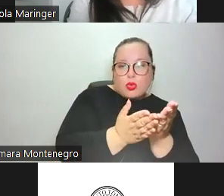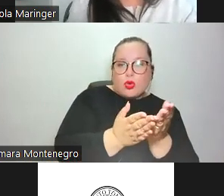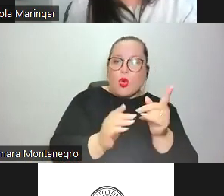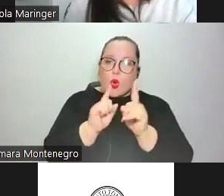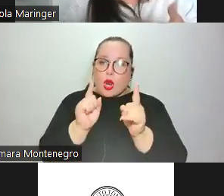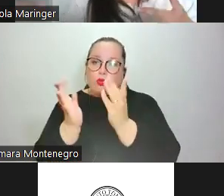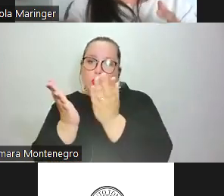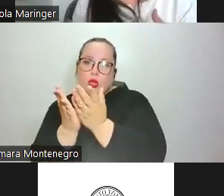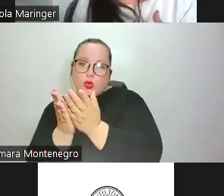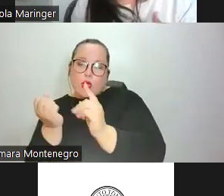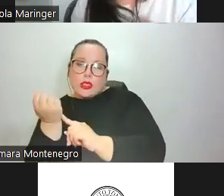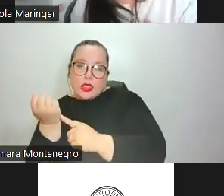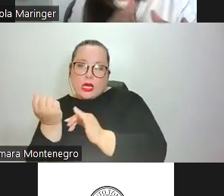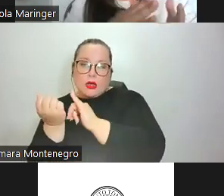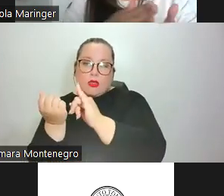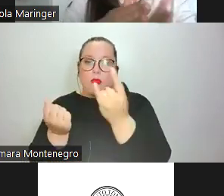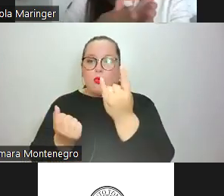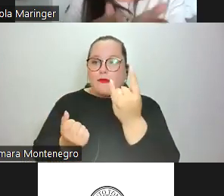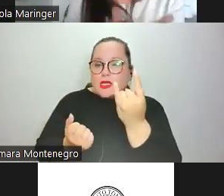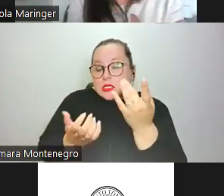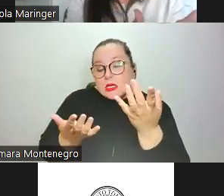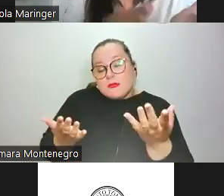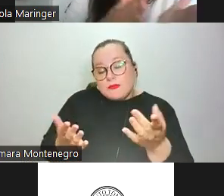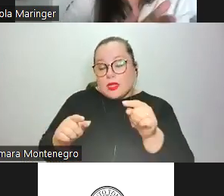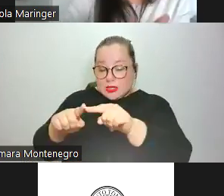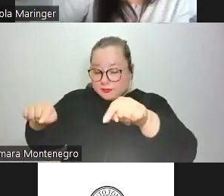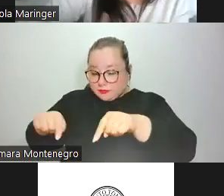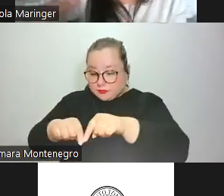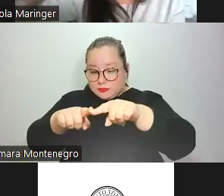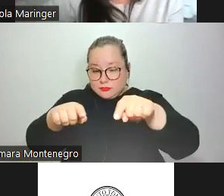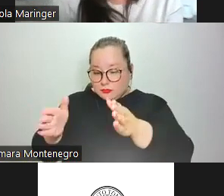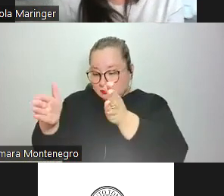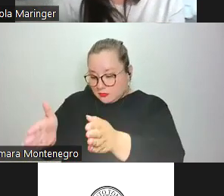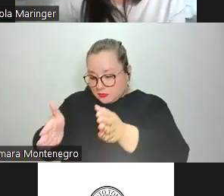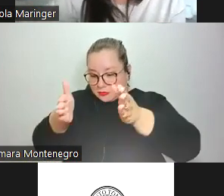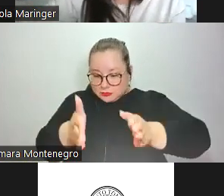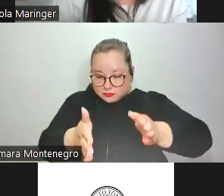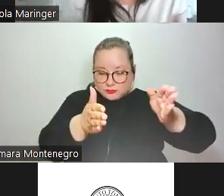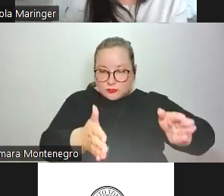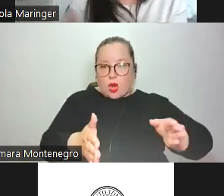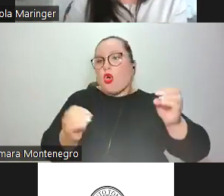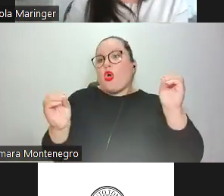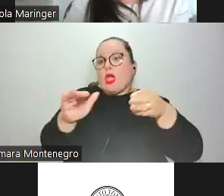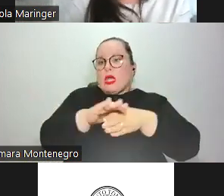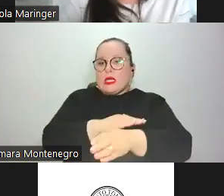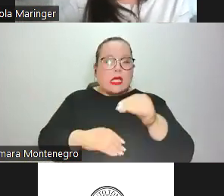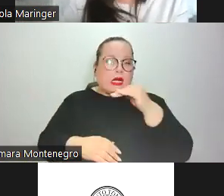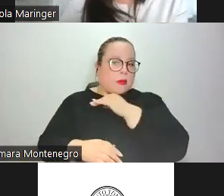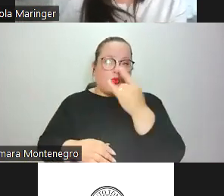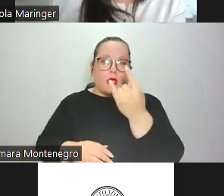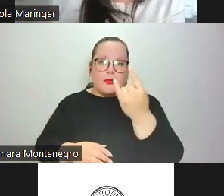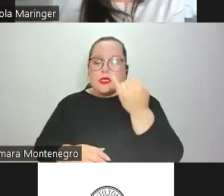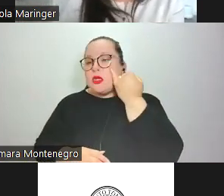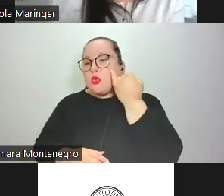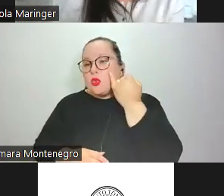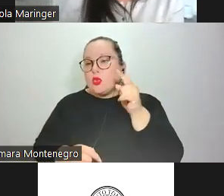con los estudios técnicos, después sigue estudiando, y en ese espacio, o si entras directamente a la universidad o al instituto, vas desplegando